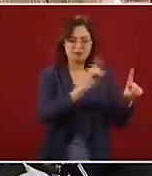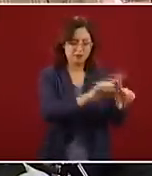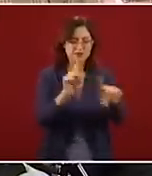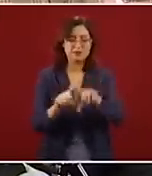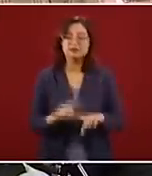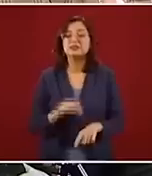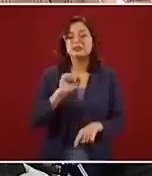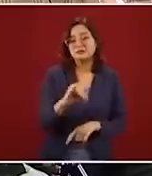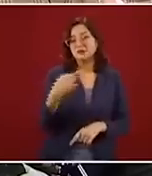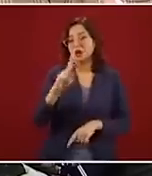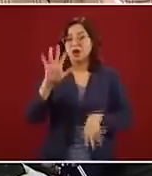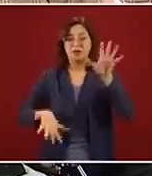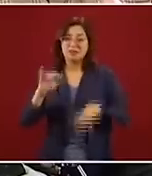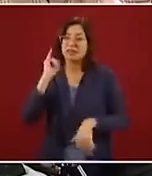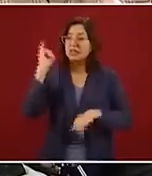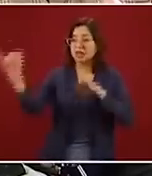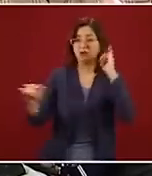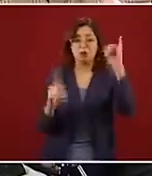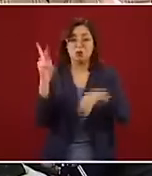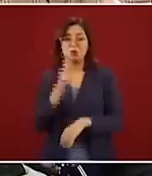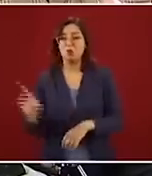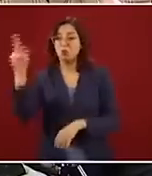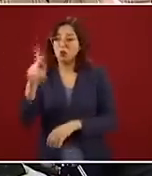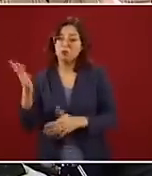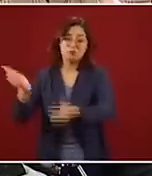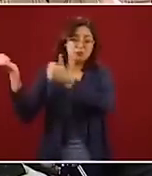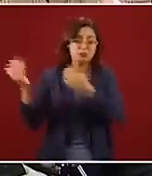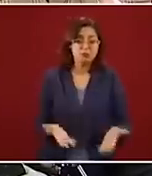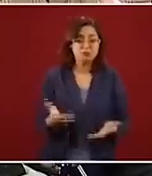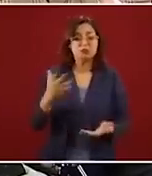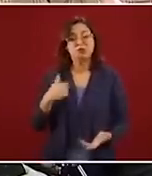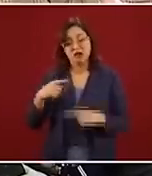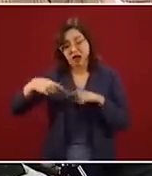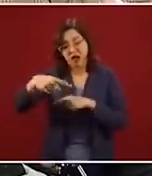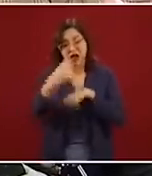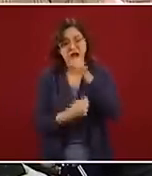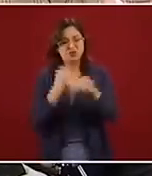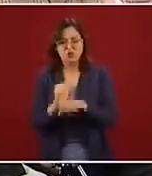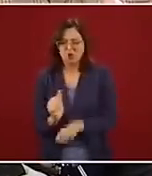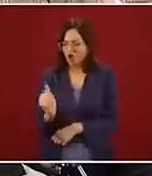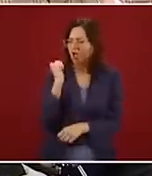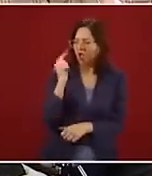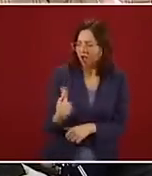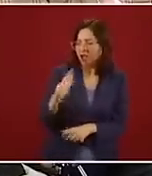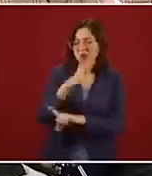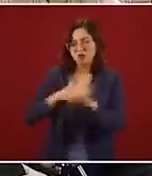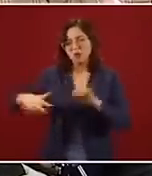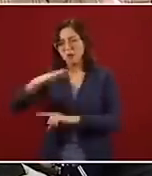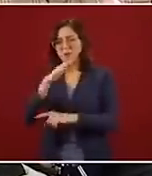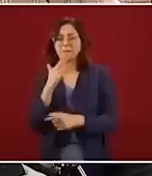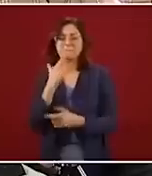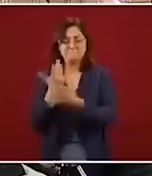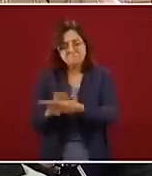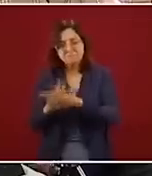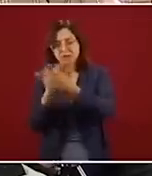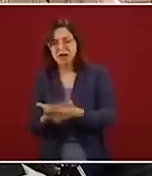de pueblos o de lugares tan lejanos. ¿Se tiene contemplado en este presupuesto para este año tratar de mejorar los espacios, por lo menos de espera